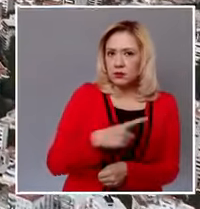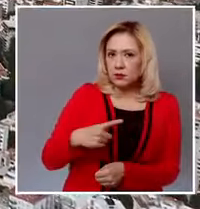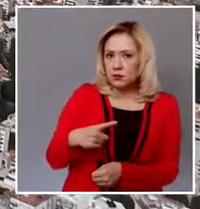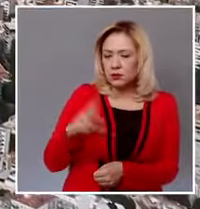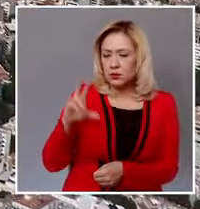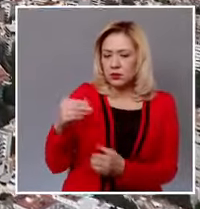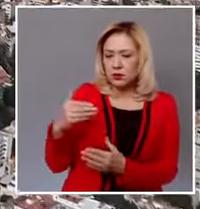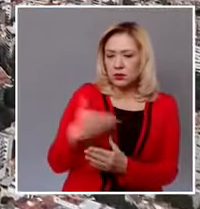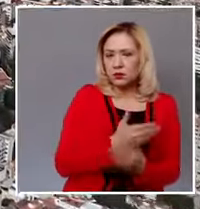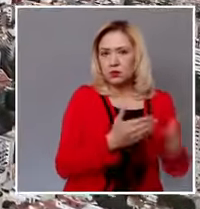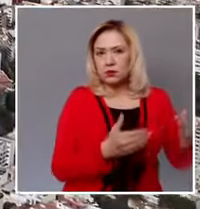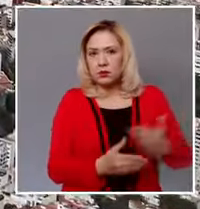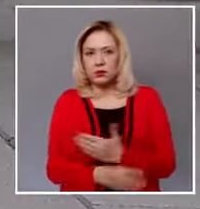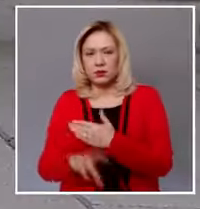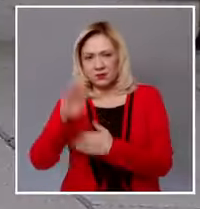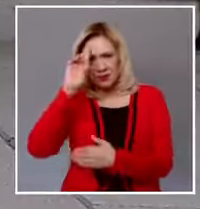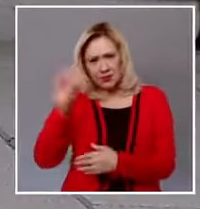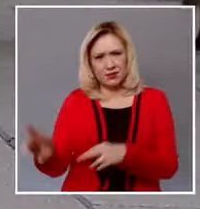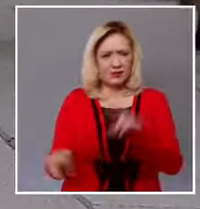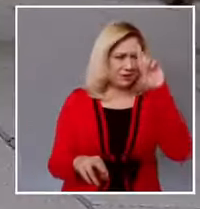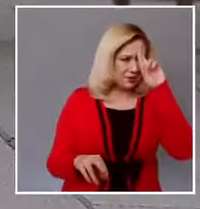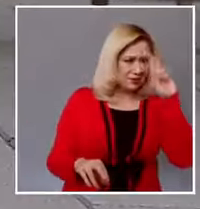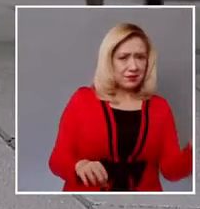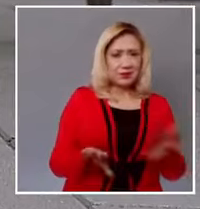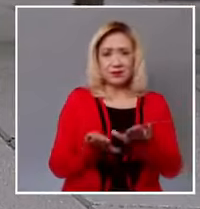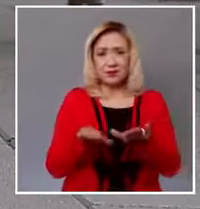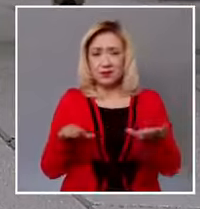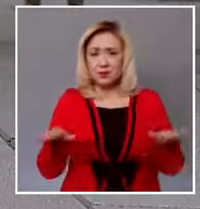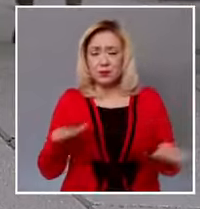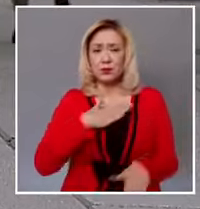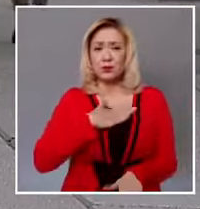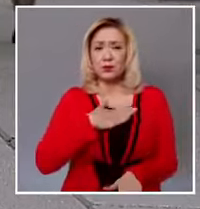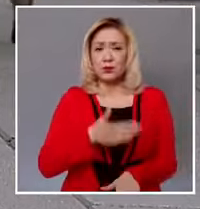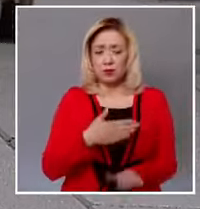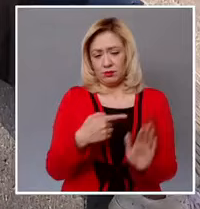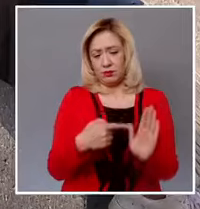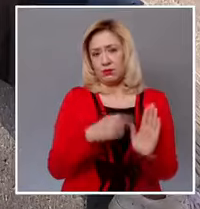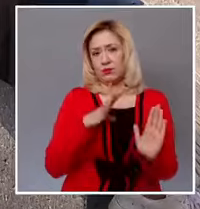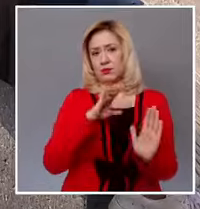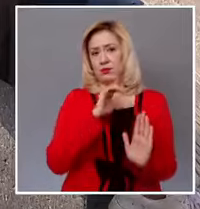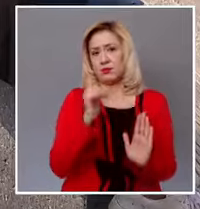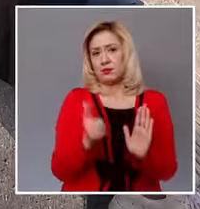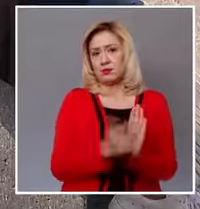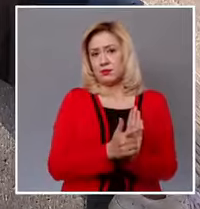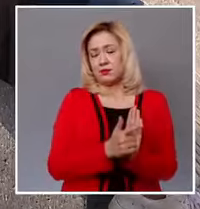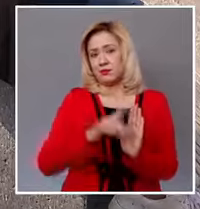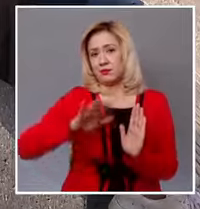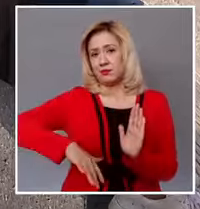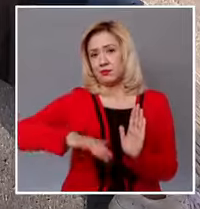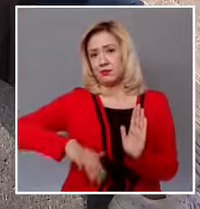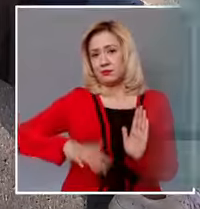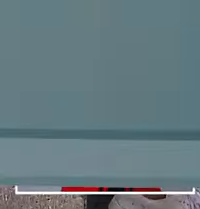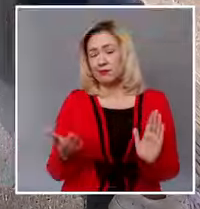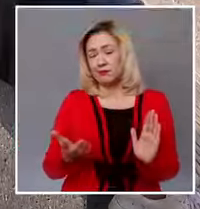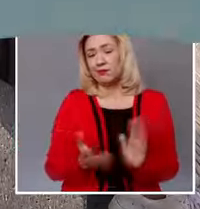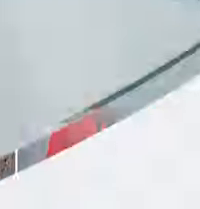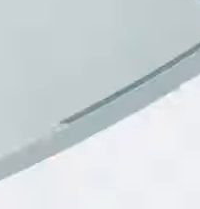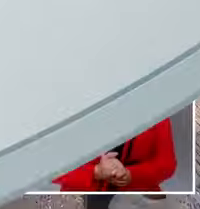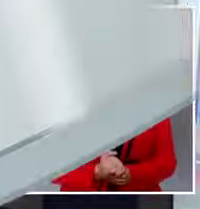valores democráticos fundamentales. Para el canal del Poder Judicial de la Federación, Óscar González.